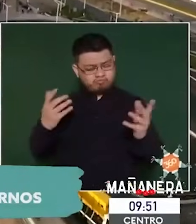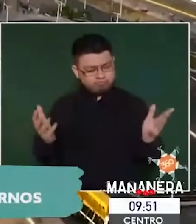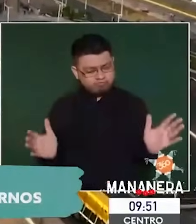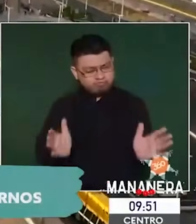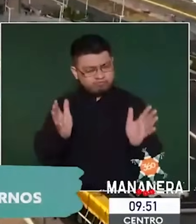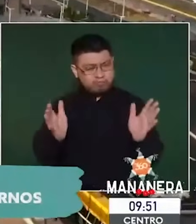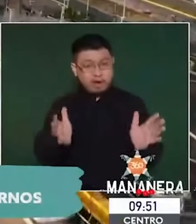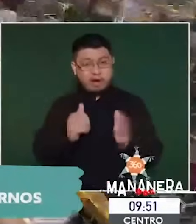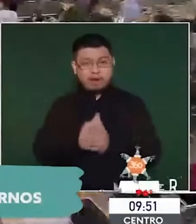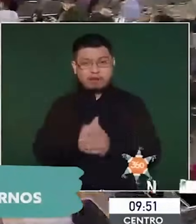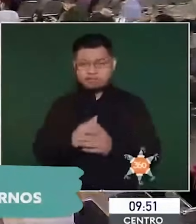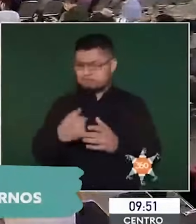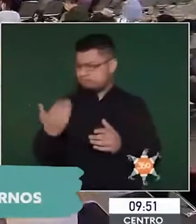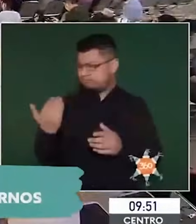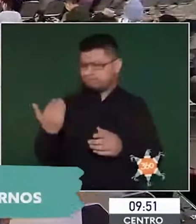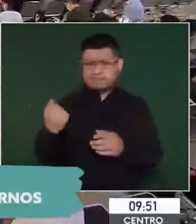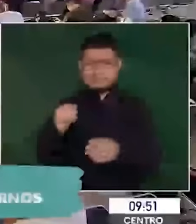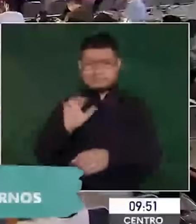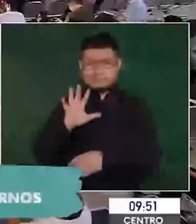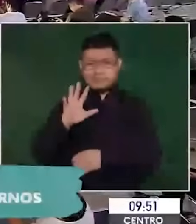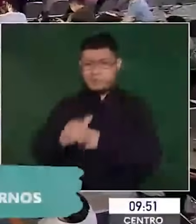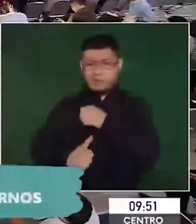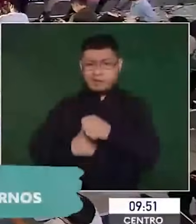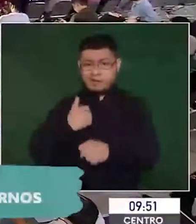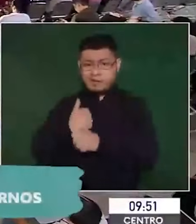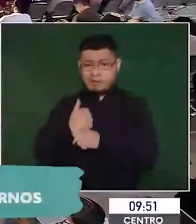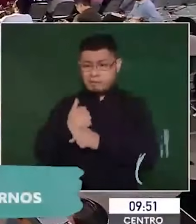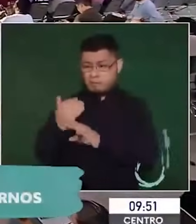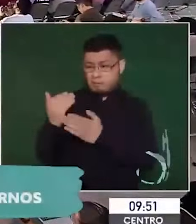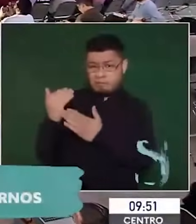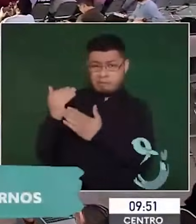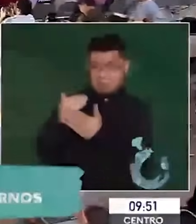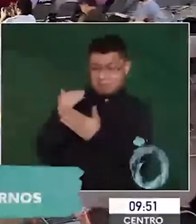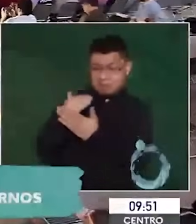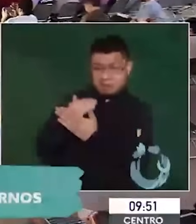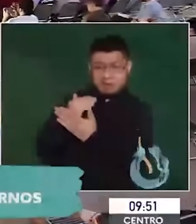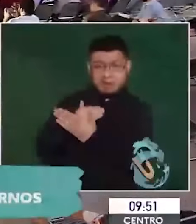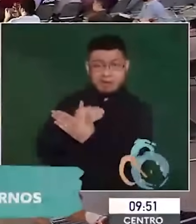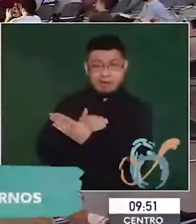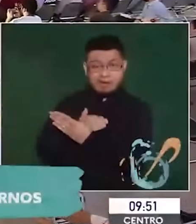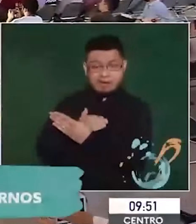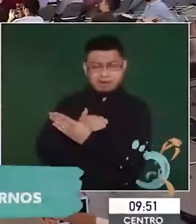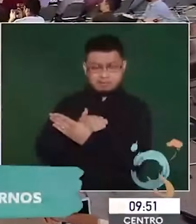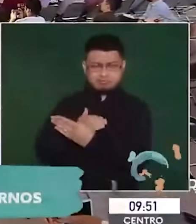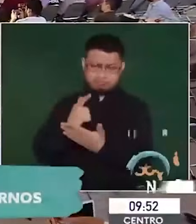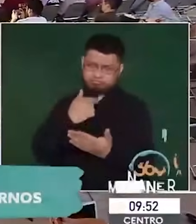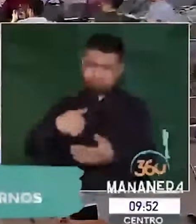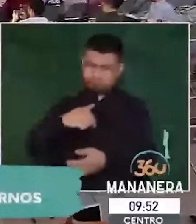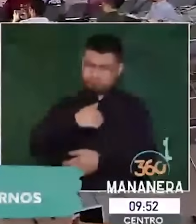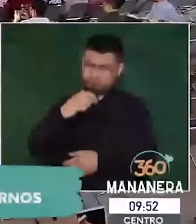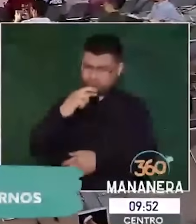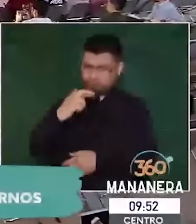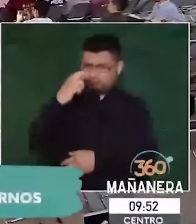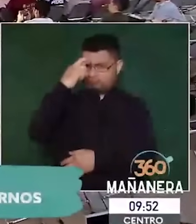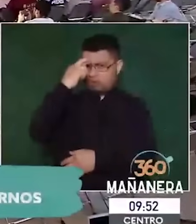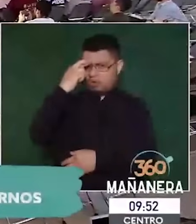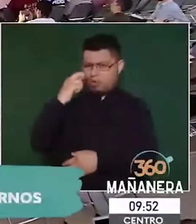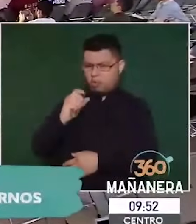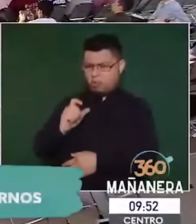5 años en general, y menos si tomamos en cuenta cuándo